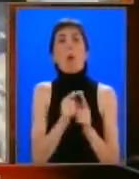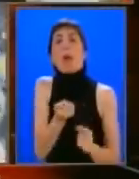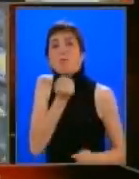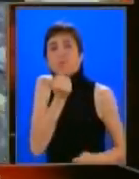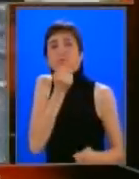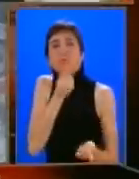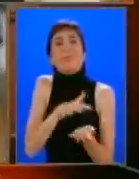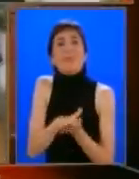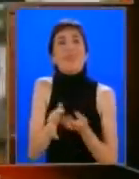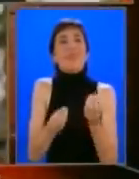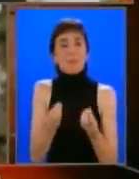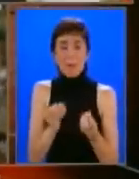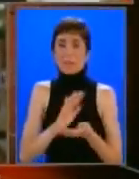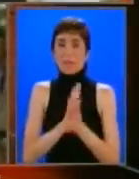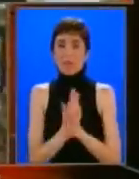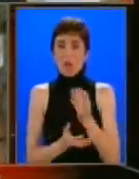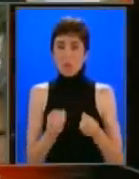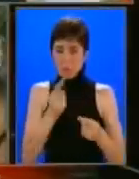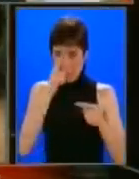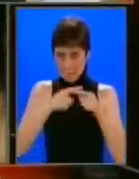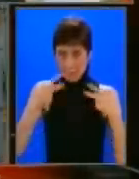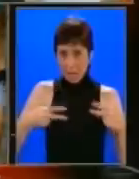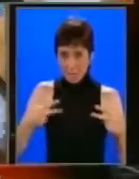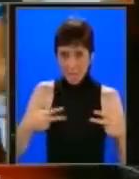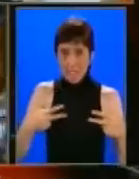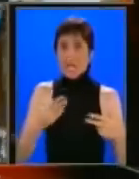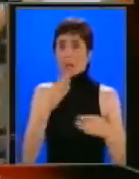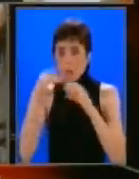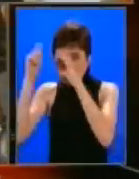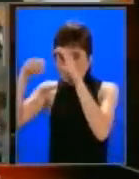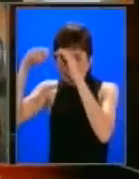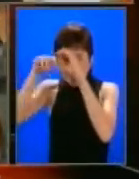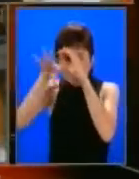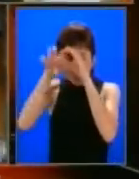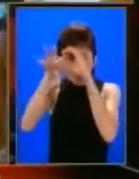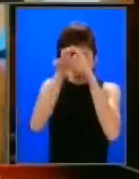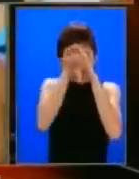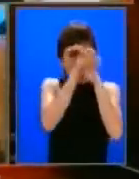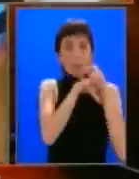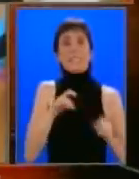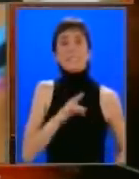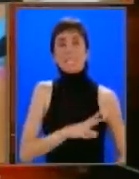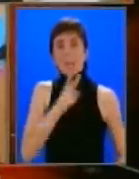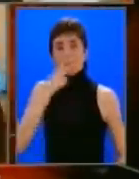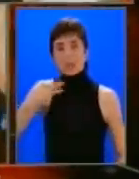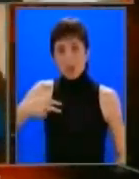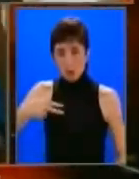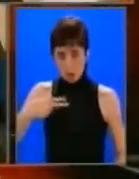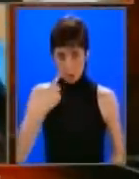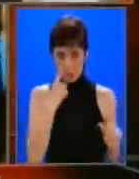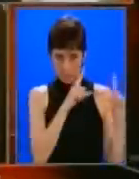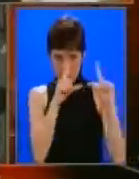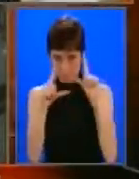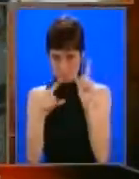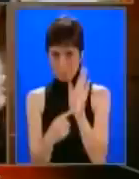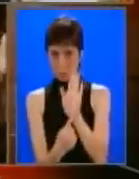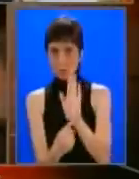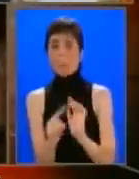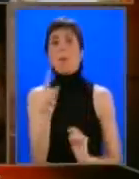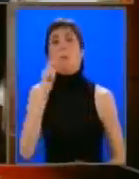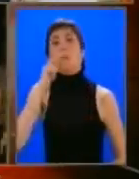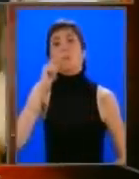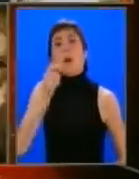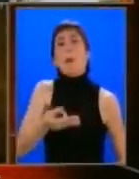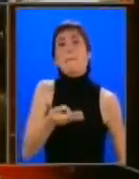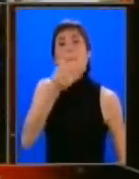Justamente todo lo que pasa en Viña del Mar no se escapa, las cámaras de Chilevisión Noticias se las presentan. Estamos en las primeras píldoras